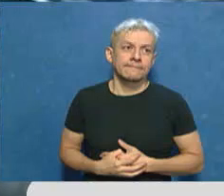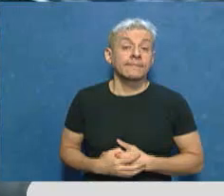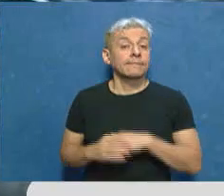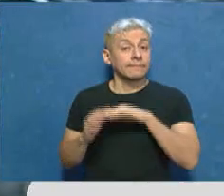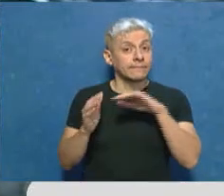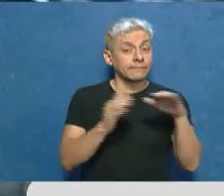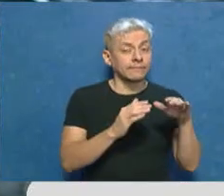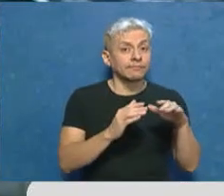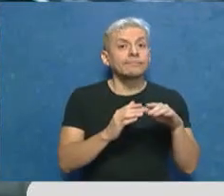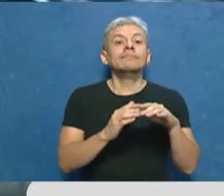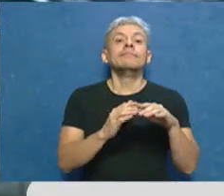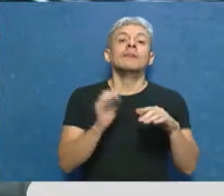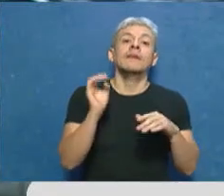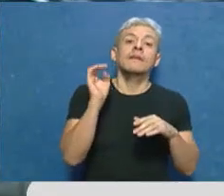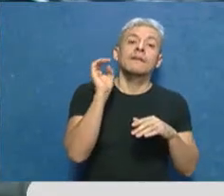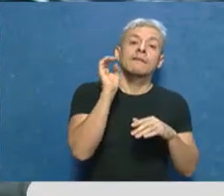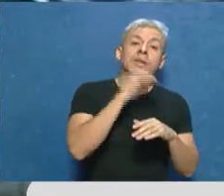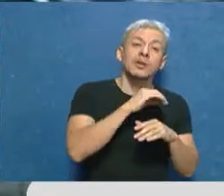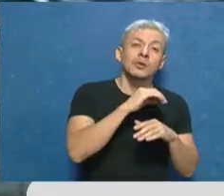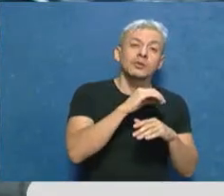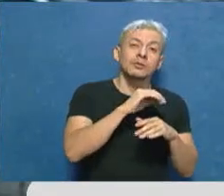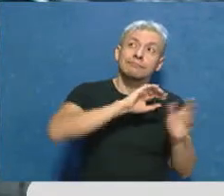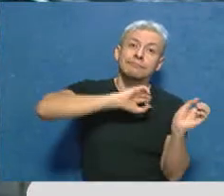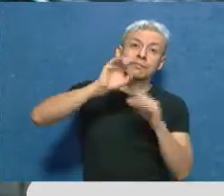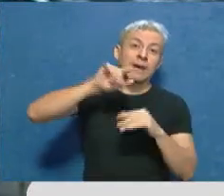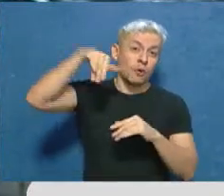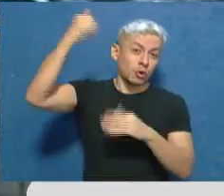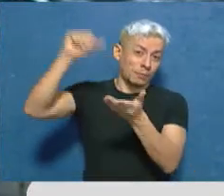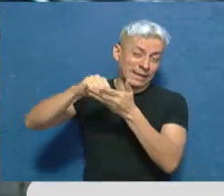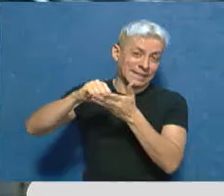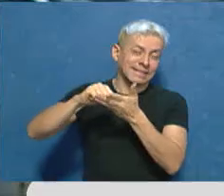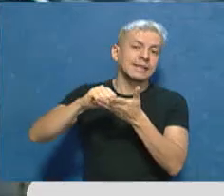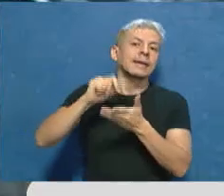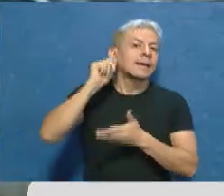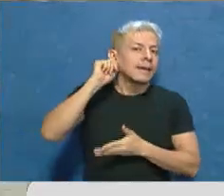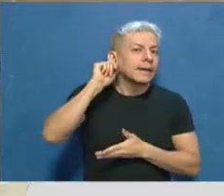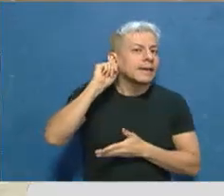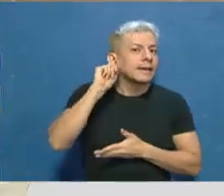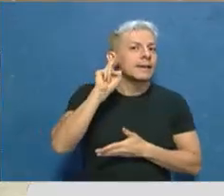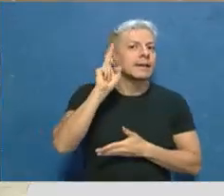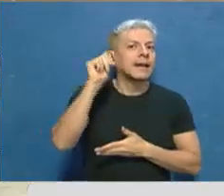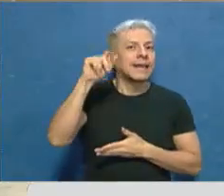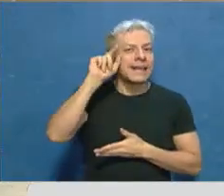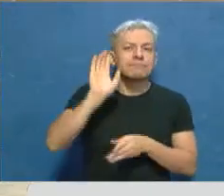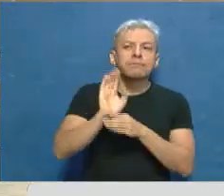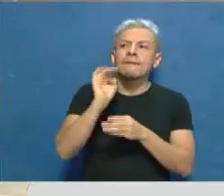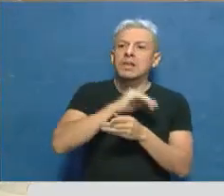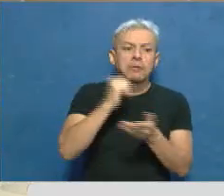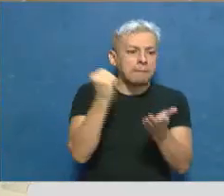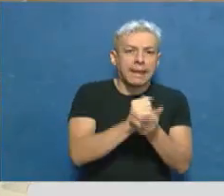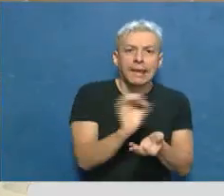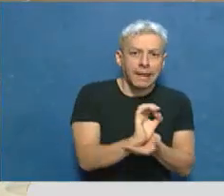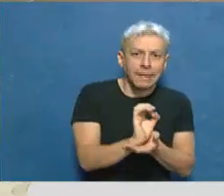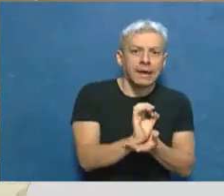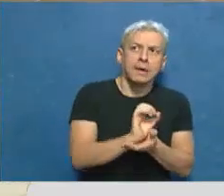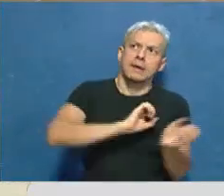La venta al extranjero de vinos a granel marca un fuerte crecimiento en los últimos 3 años y la Cámara Argentina, que agrupa a productores y